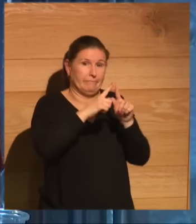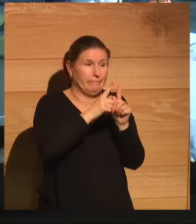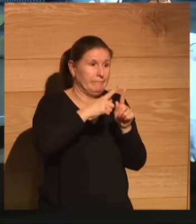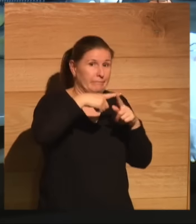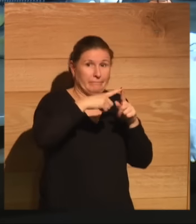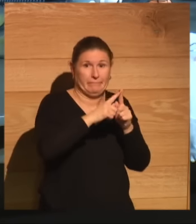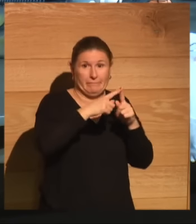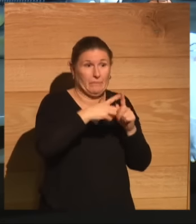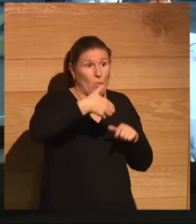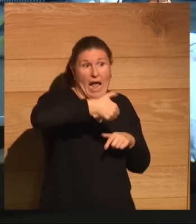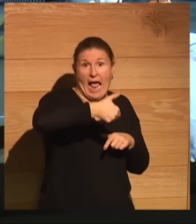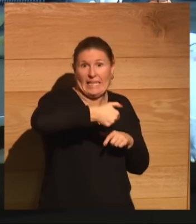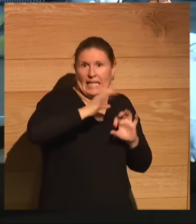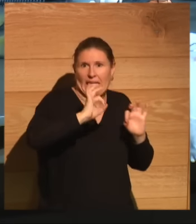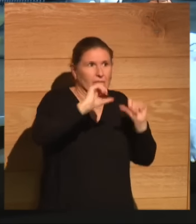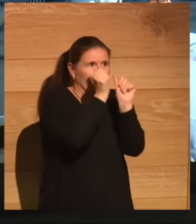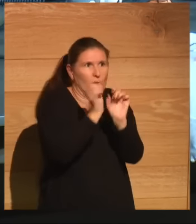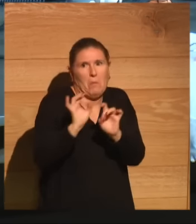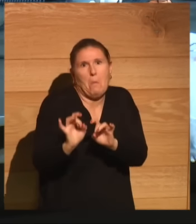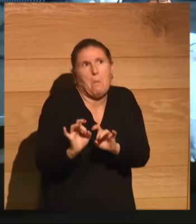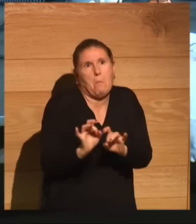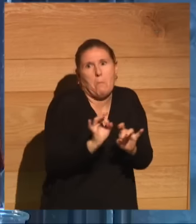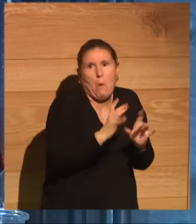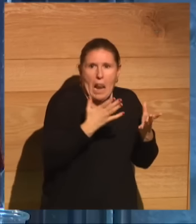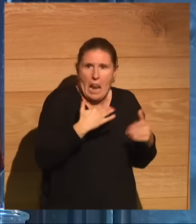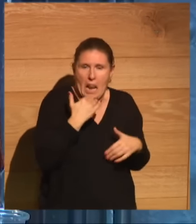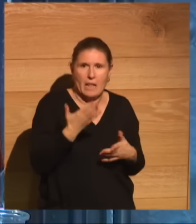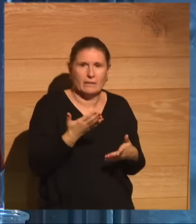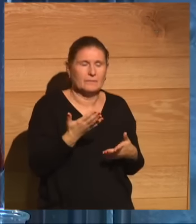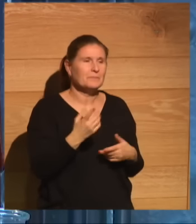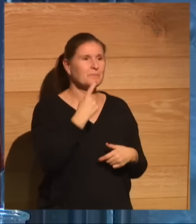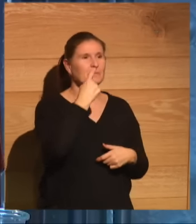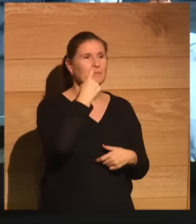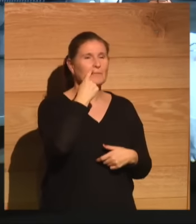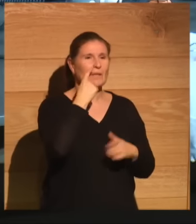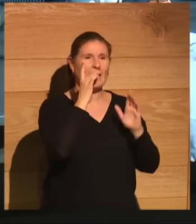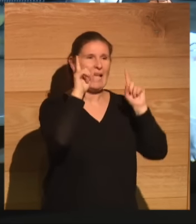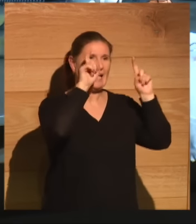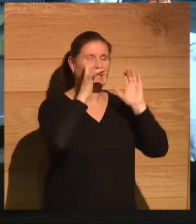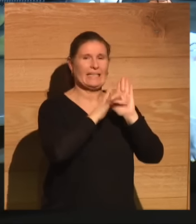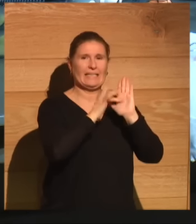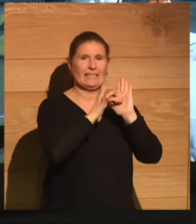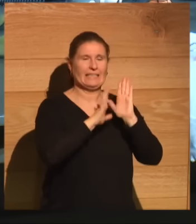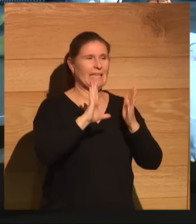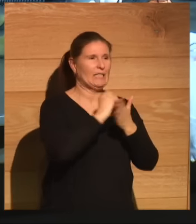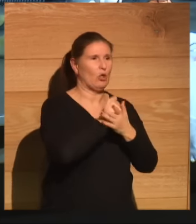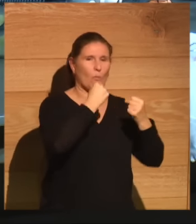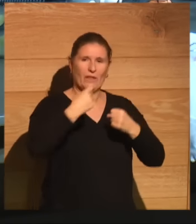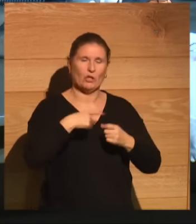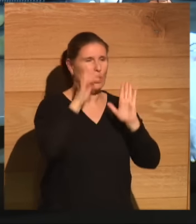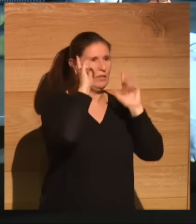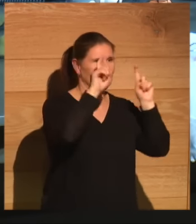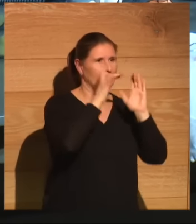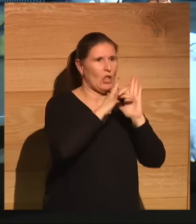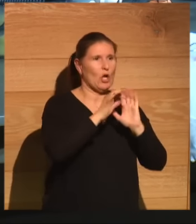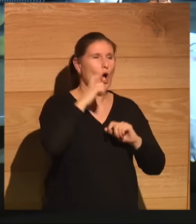definición básica de un alicate. Sí, vale, venga, ¿qué sigue? Odontología. En Todopoderosos.